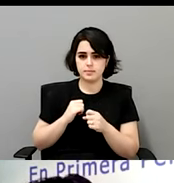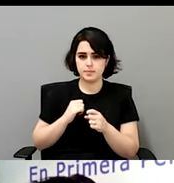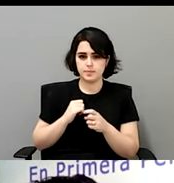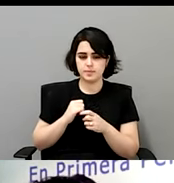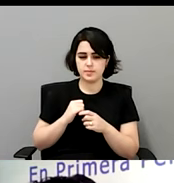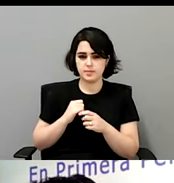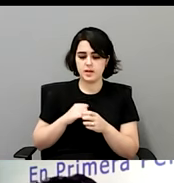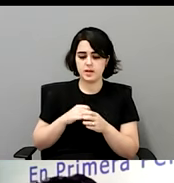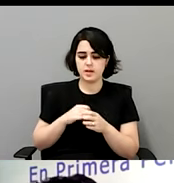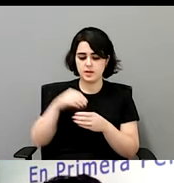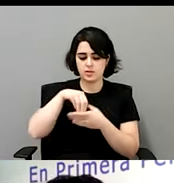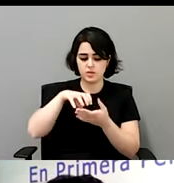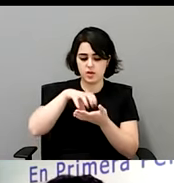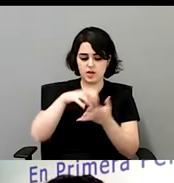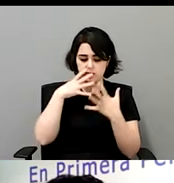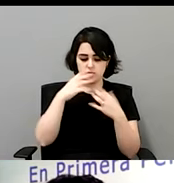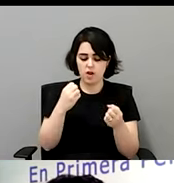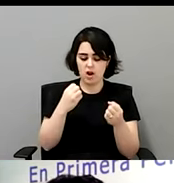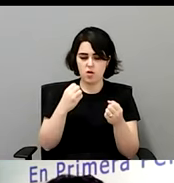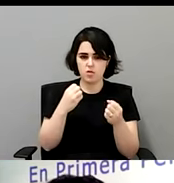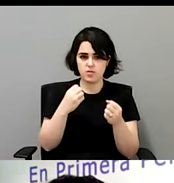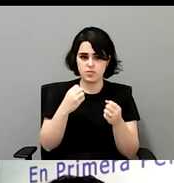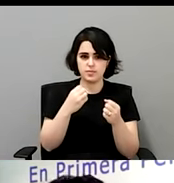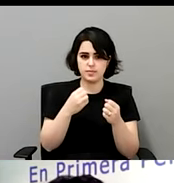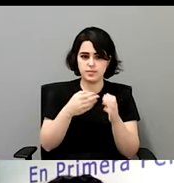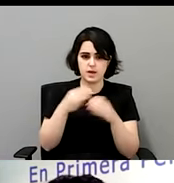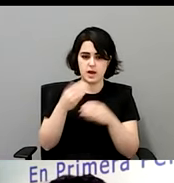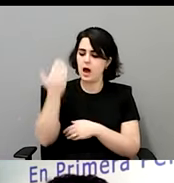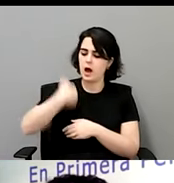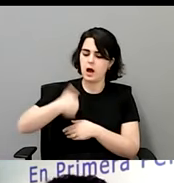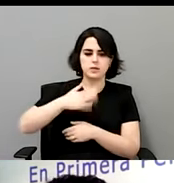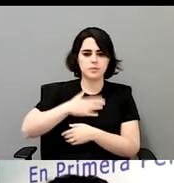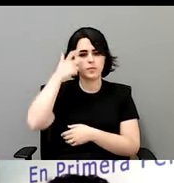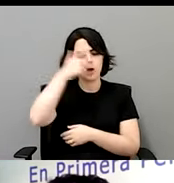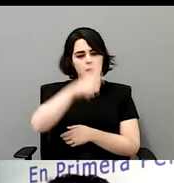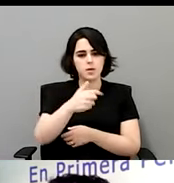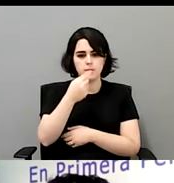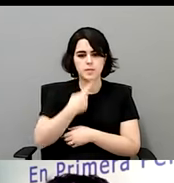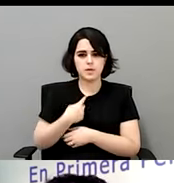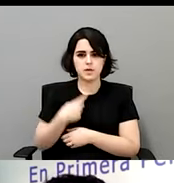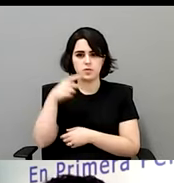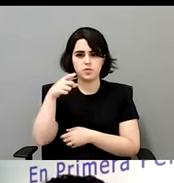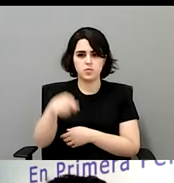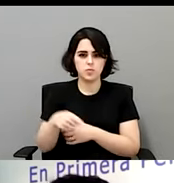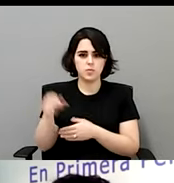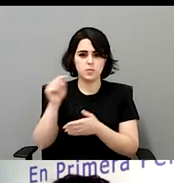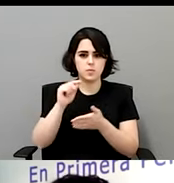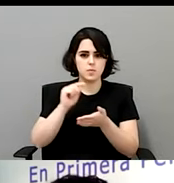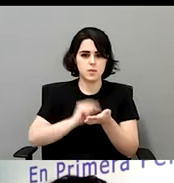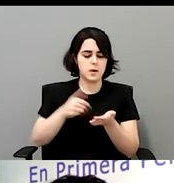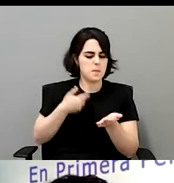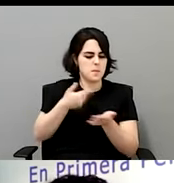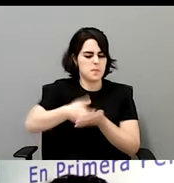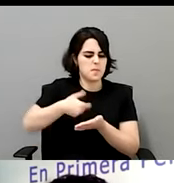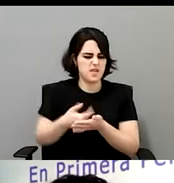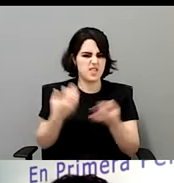de salud, que era un pueblo, entonces me dice, pero hija, ¿qué me estás pidiendo? ¿Qué pasa?